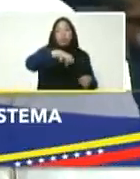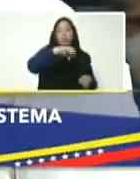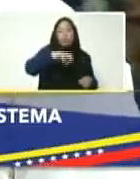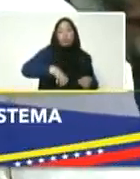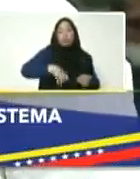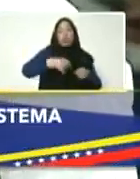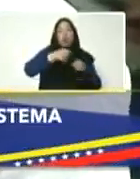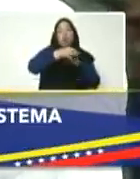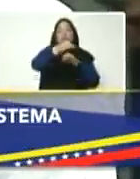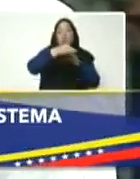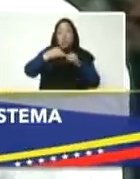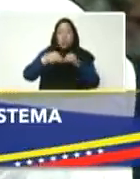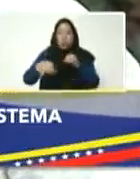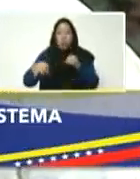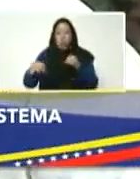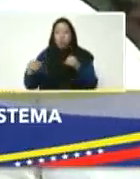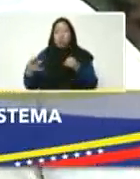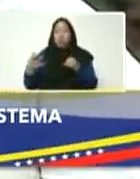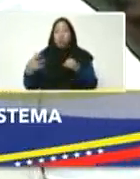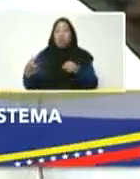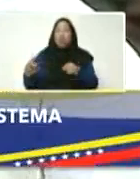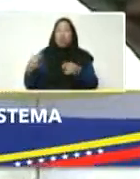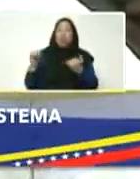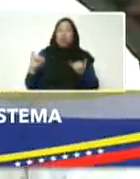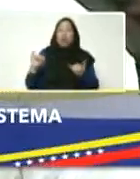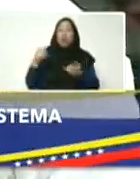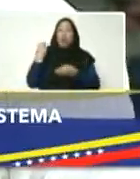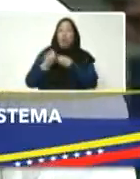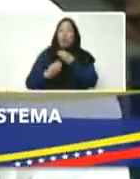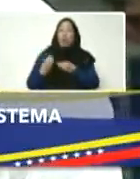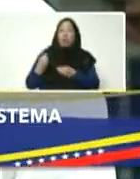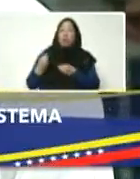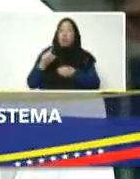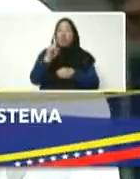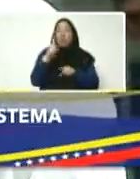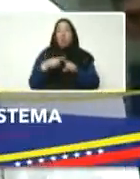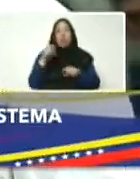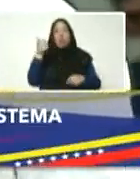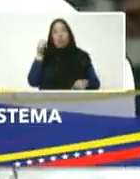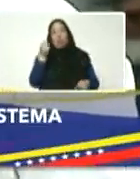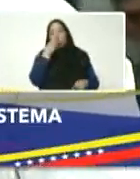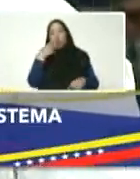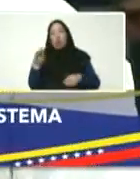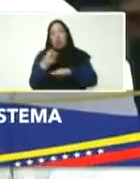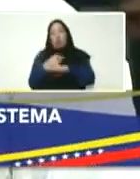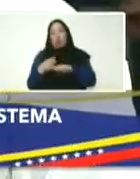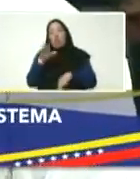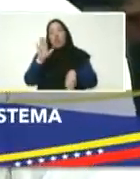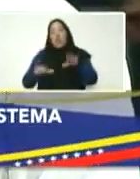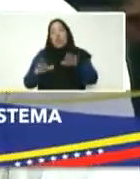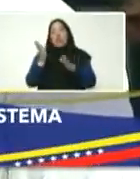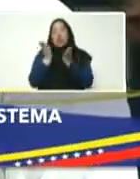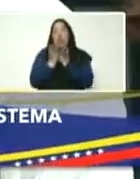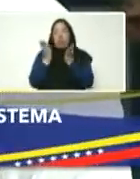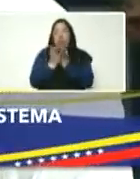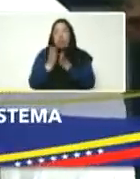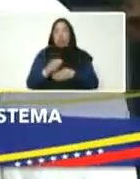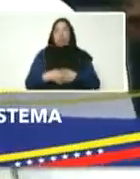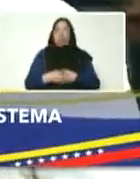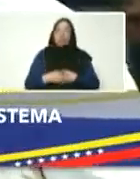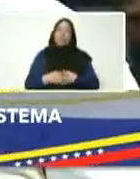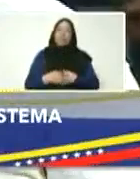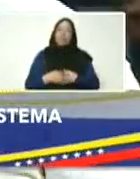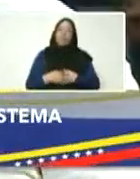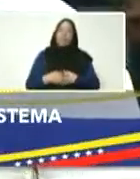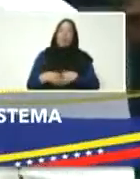la actualidad estamos recuperando mediante la herramienta del 1x10 del buen gobierno 15 instituciones. 15 instituciones